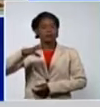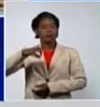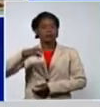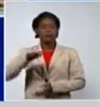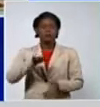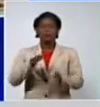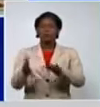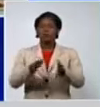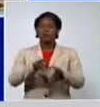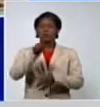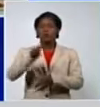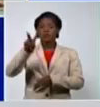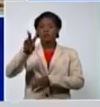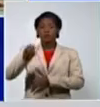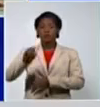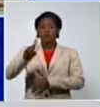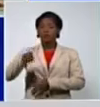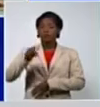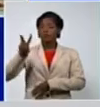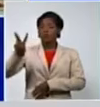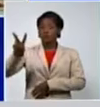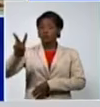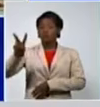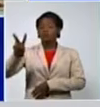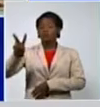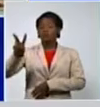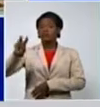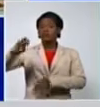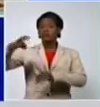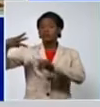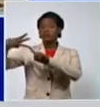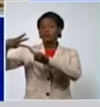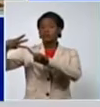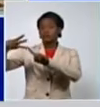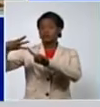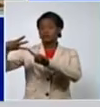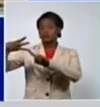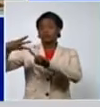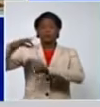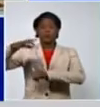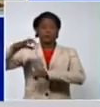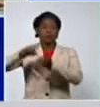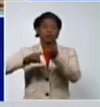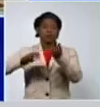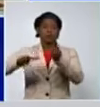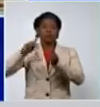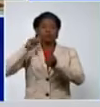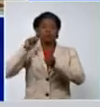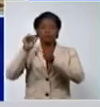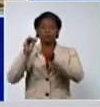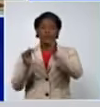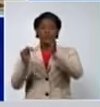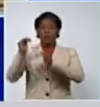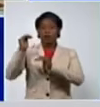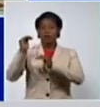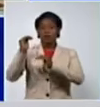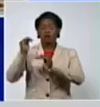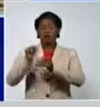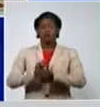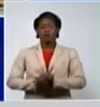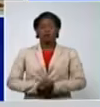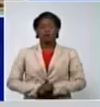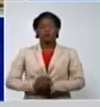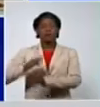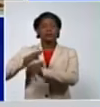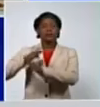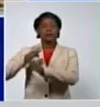120,2, pues pasa a un tercer lugar y es una tasa superior a la del día de ayer. Santiago de